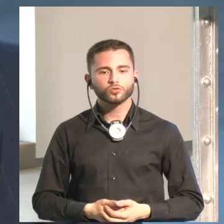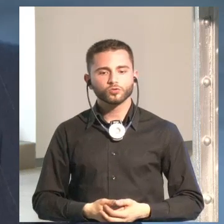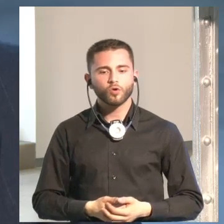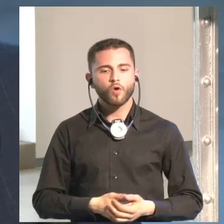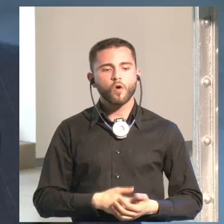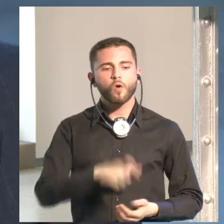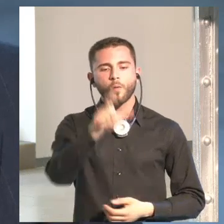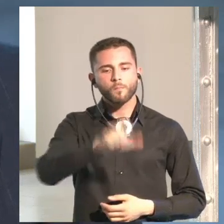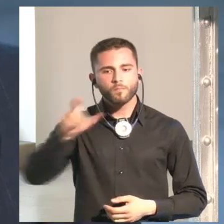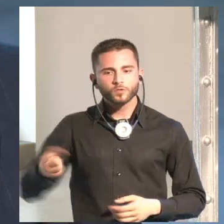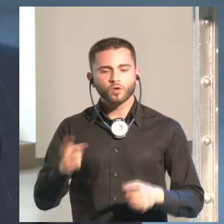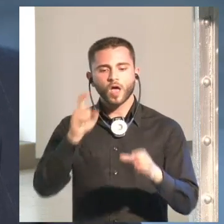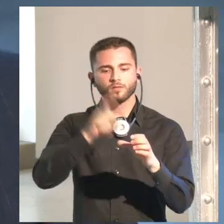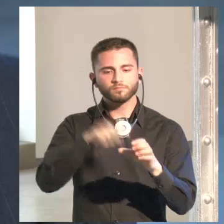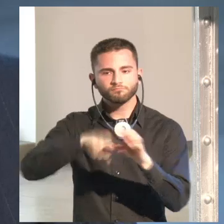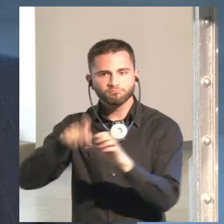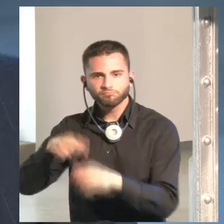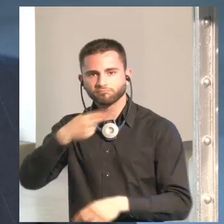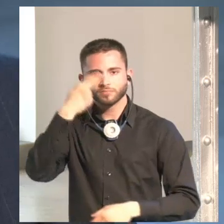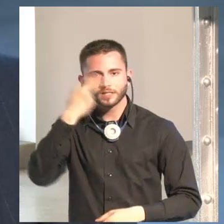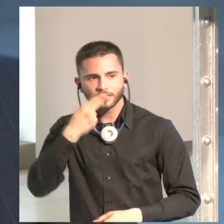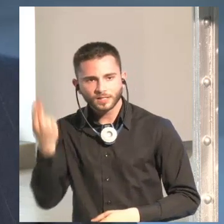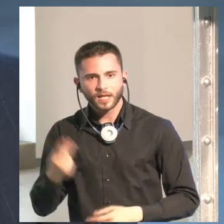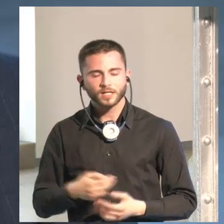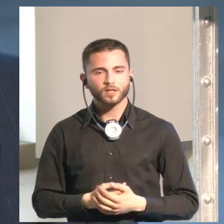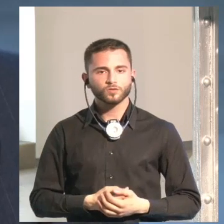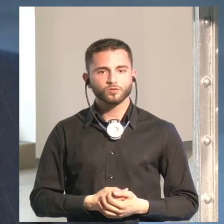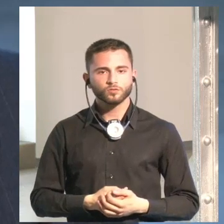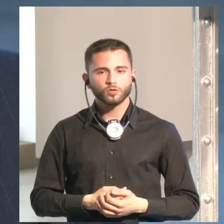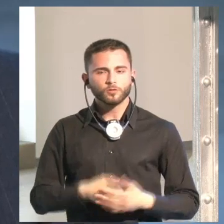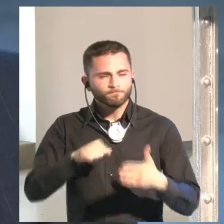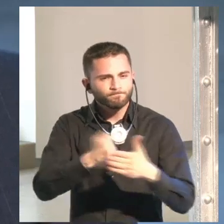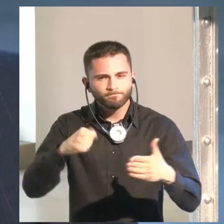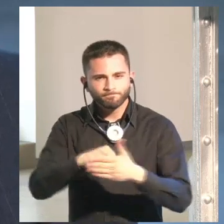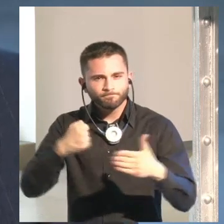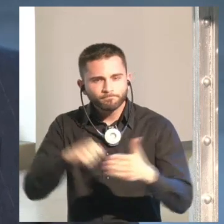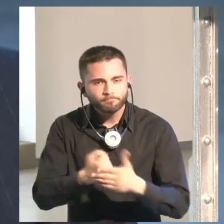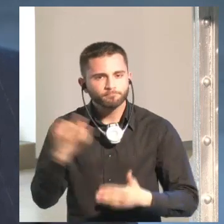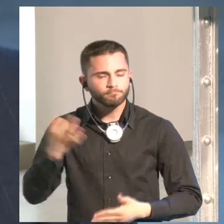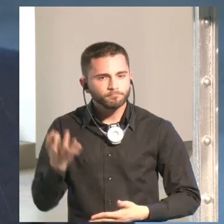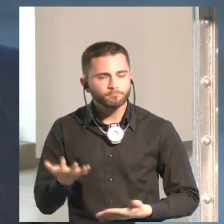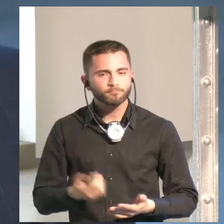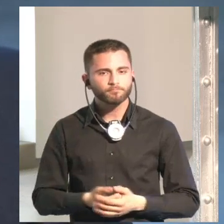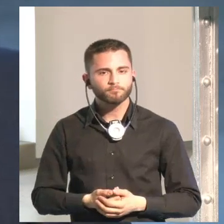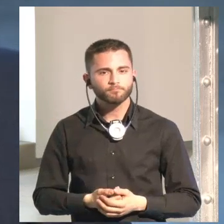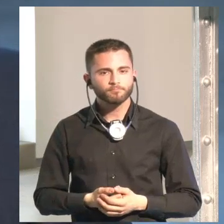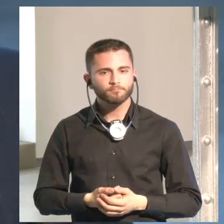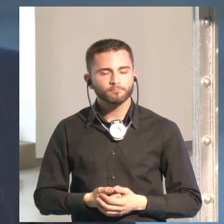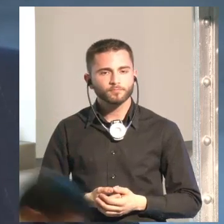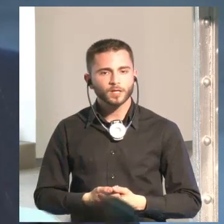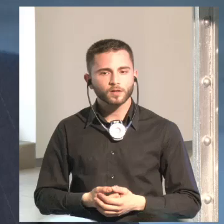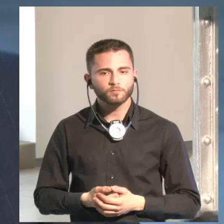incumbentes, los participantes necesitan presionar con el argumento de que un terreno de juego